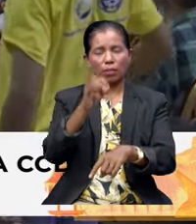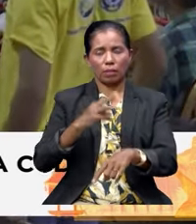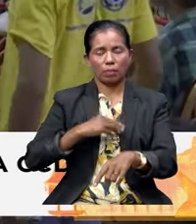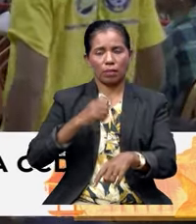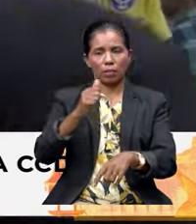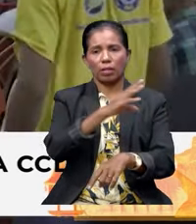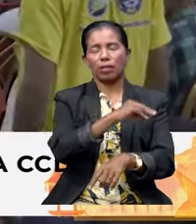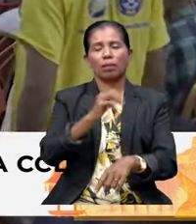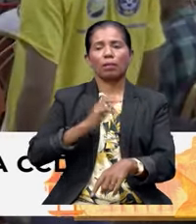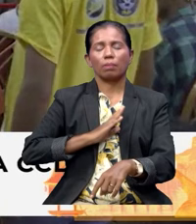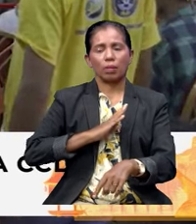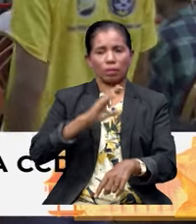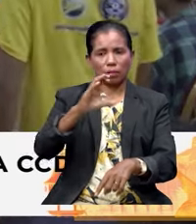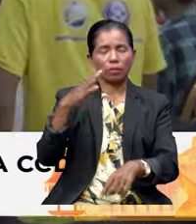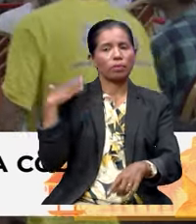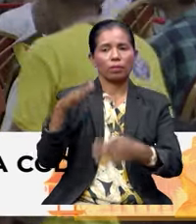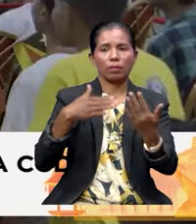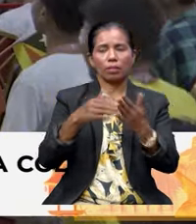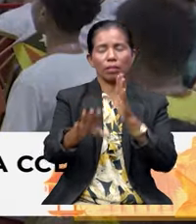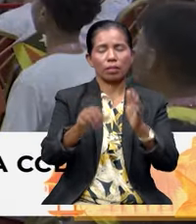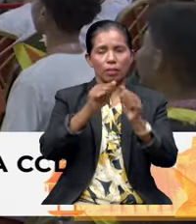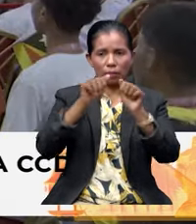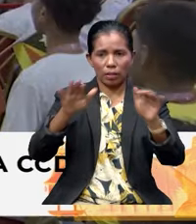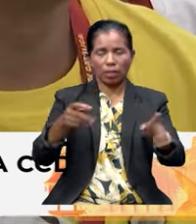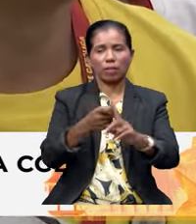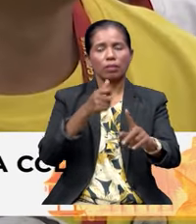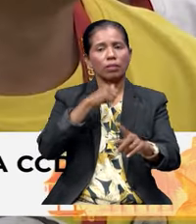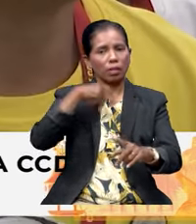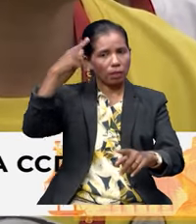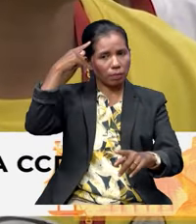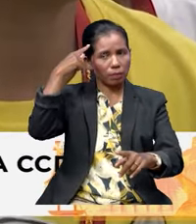no Baucau. Juventude Hirakne balung retam benção de reita Husi Papa